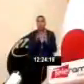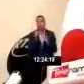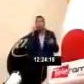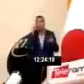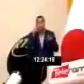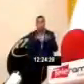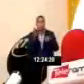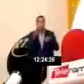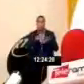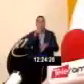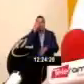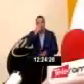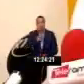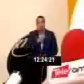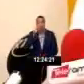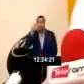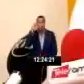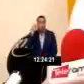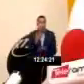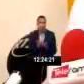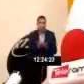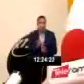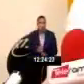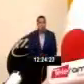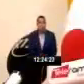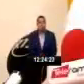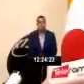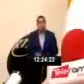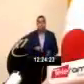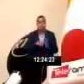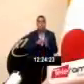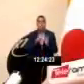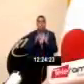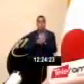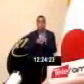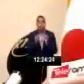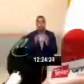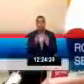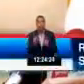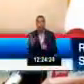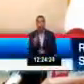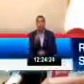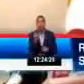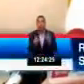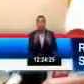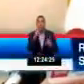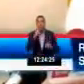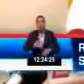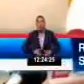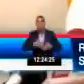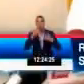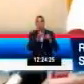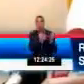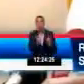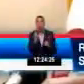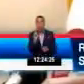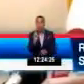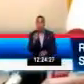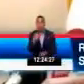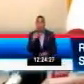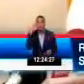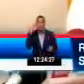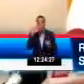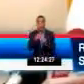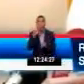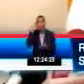de descontento social frente a una decisión económica, generó la oportunidad para sectores violentos, organizados, que